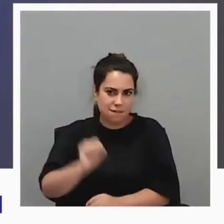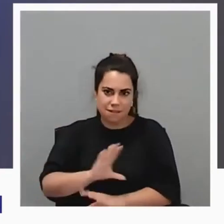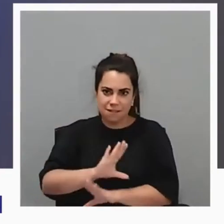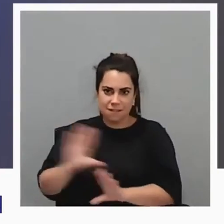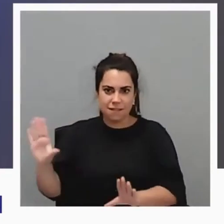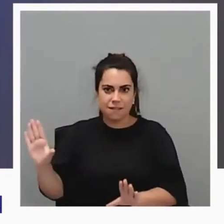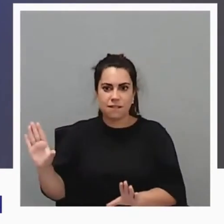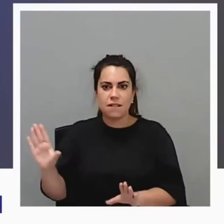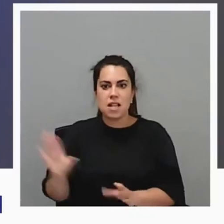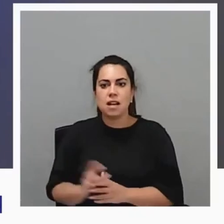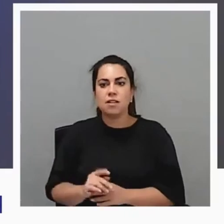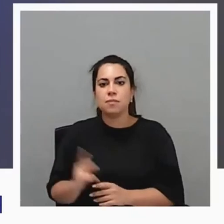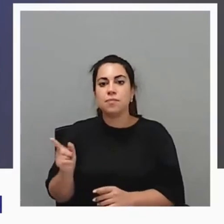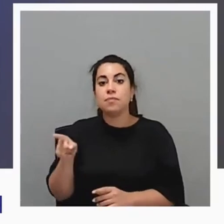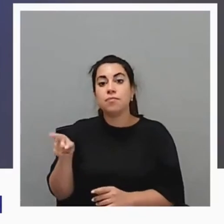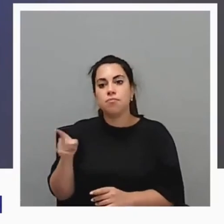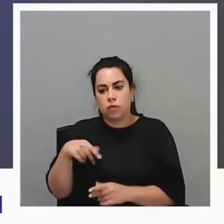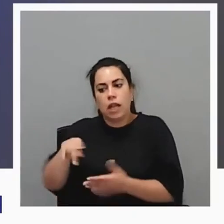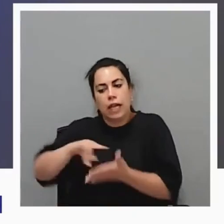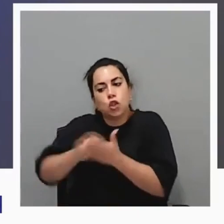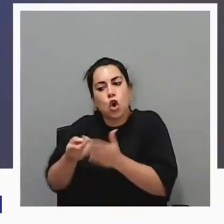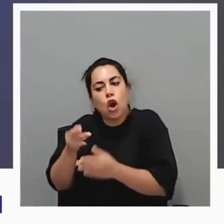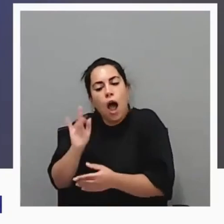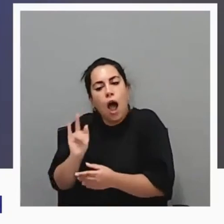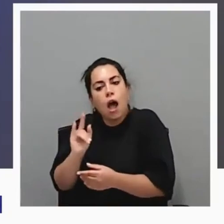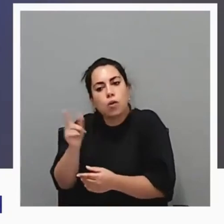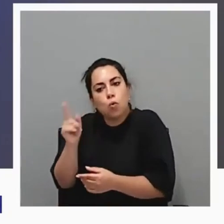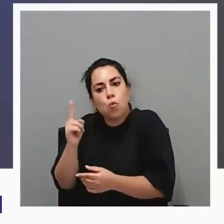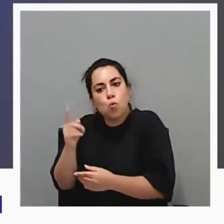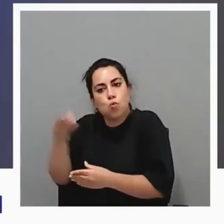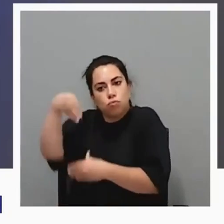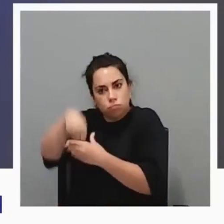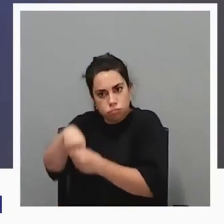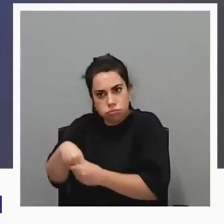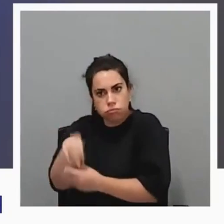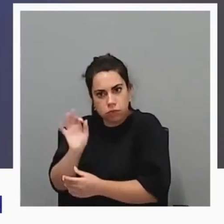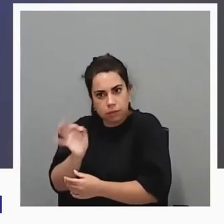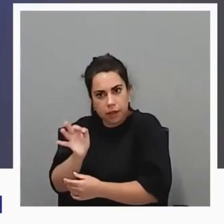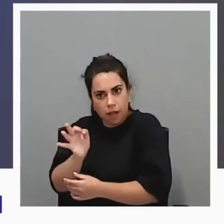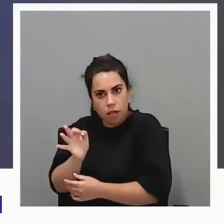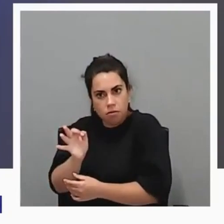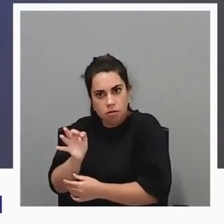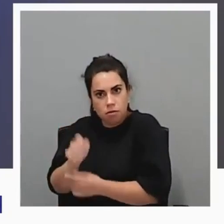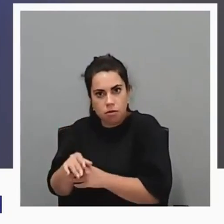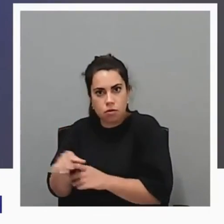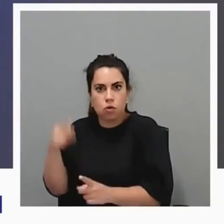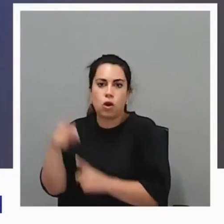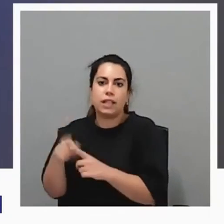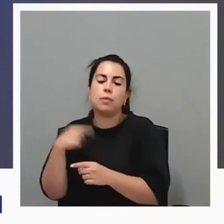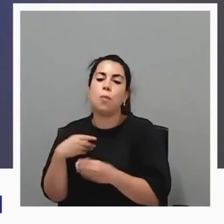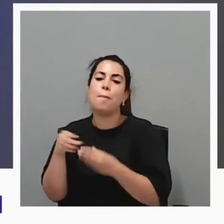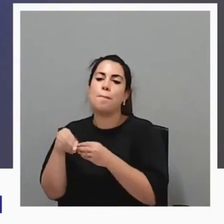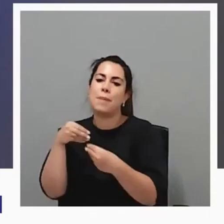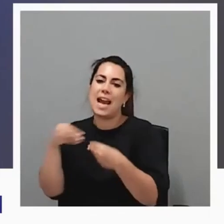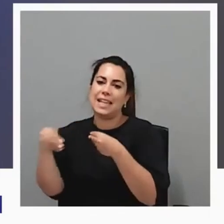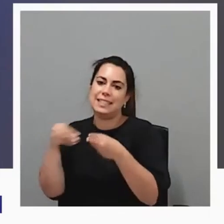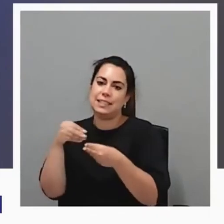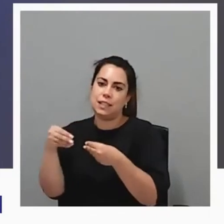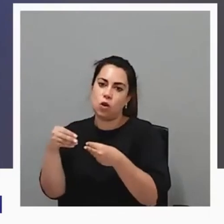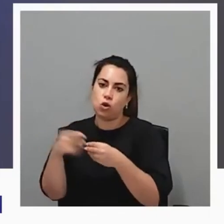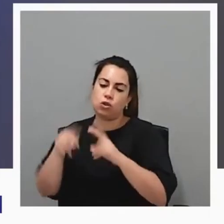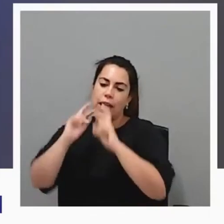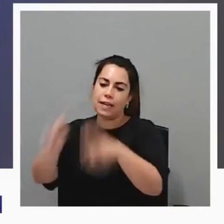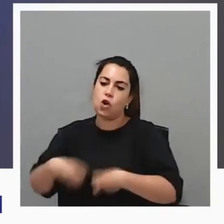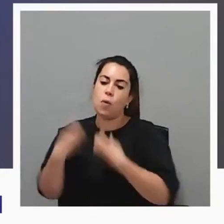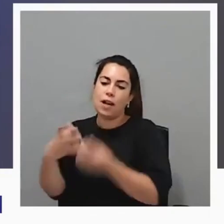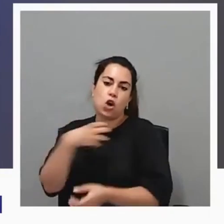sí hay tecnología, ¿no? Que desarrolla una tecnología para el tratamiento de plásticos no degradables,